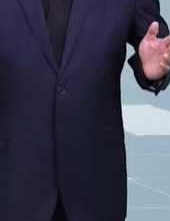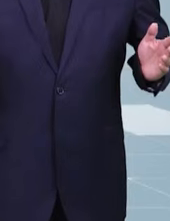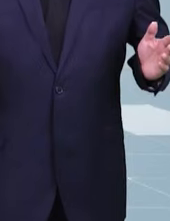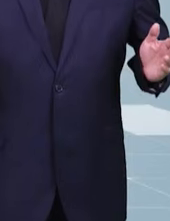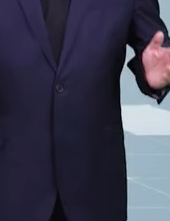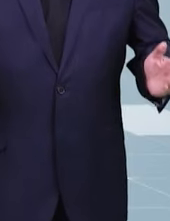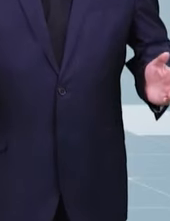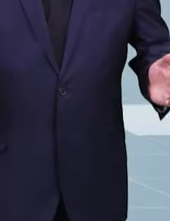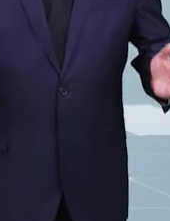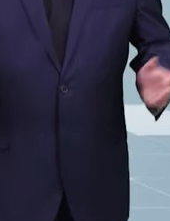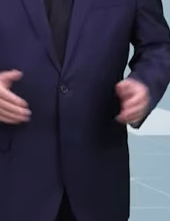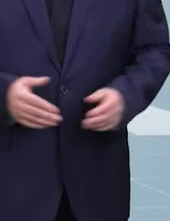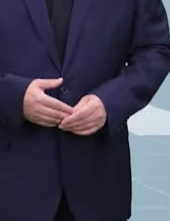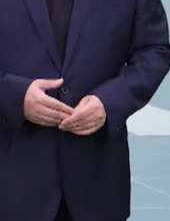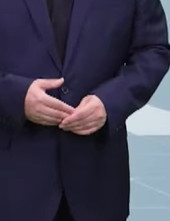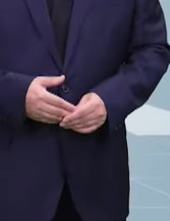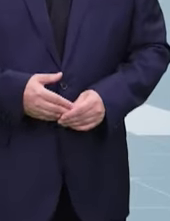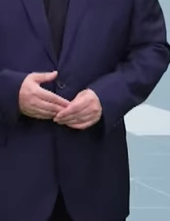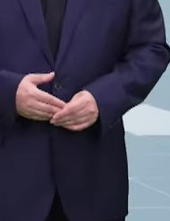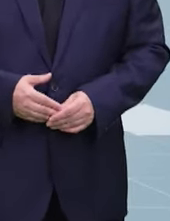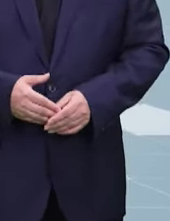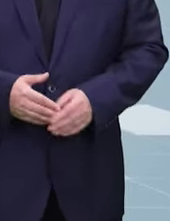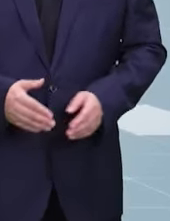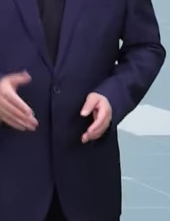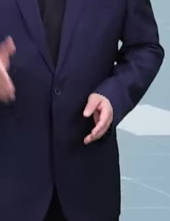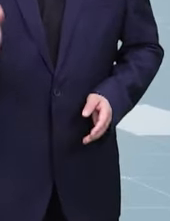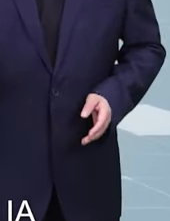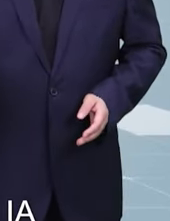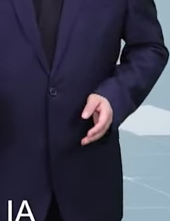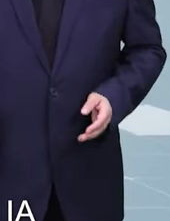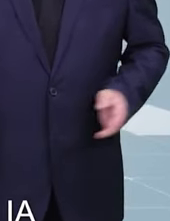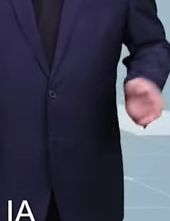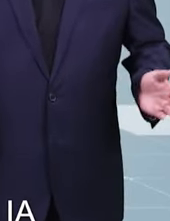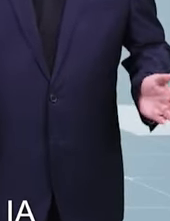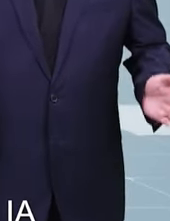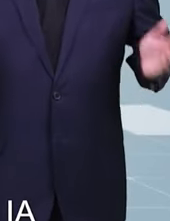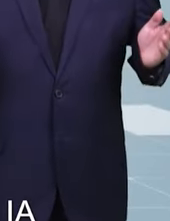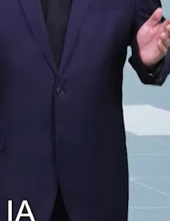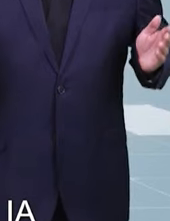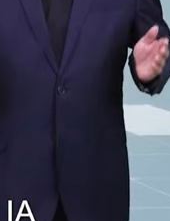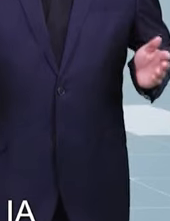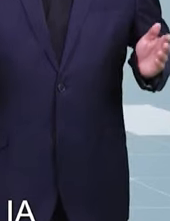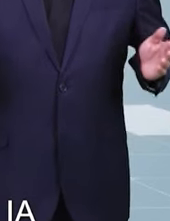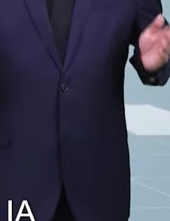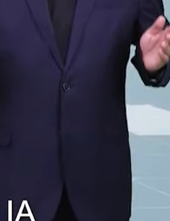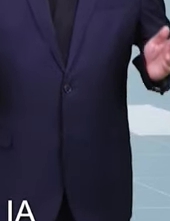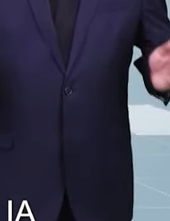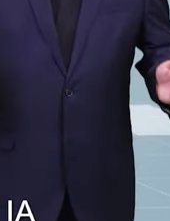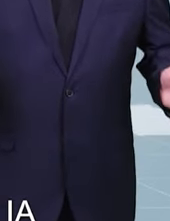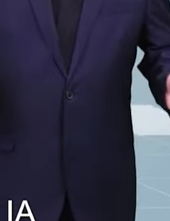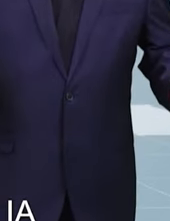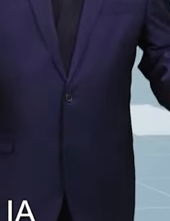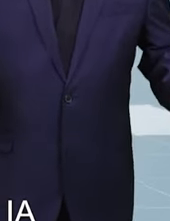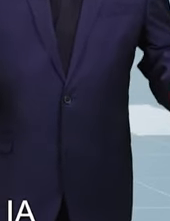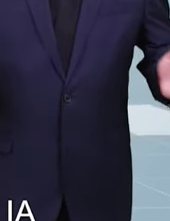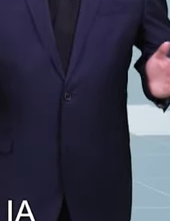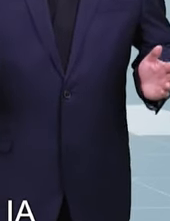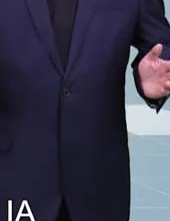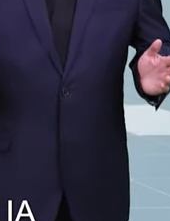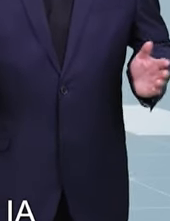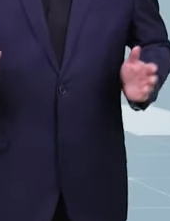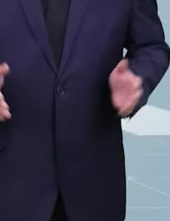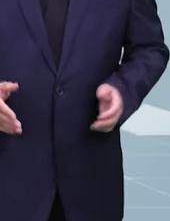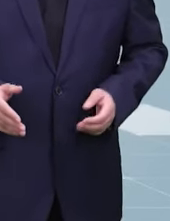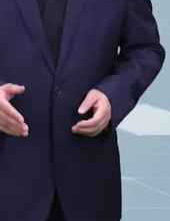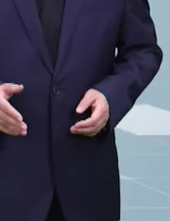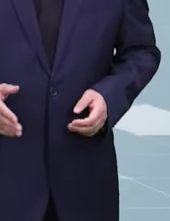tecnologías deici utilizen de manera responsable para ello proponemos seis principios para la en la